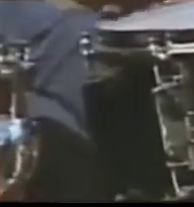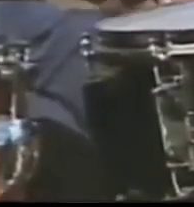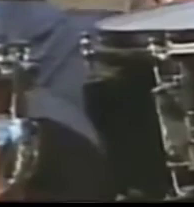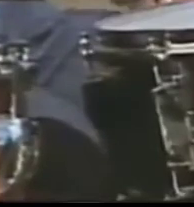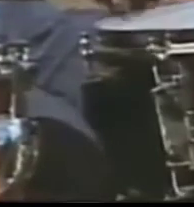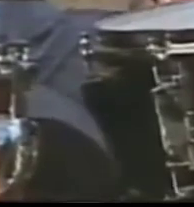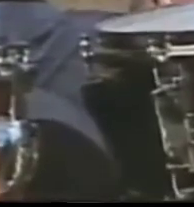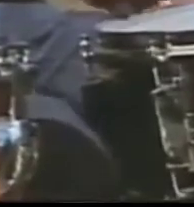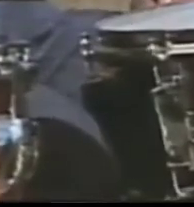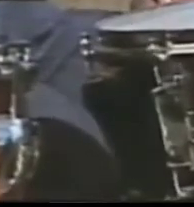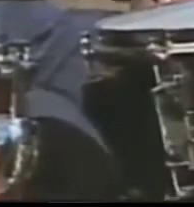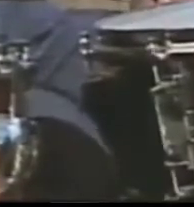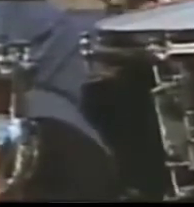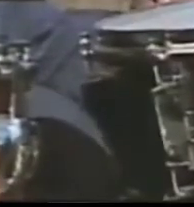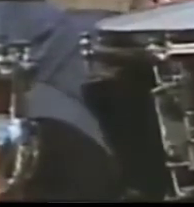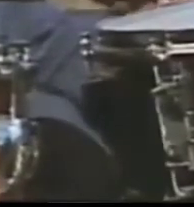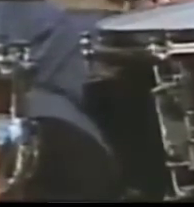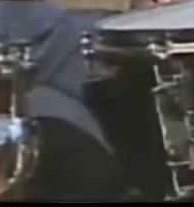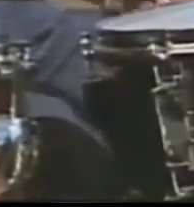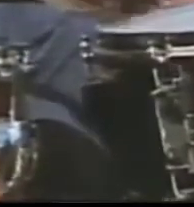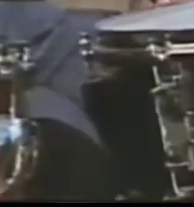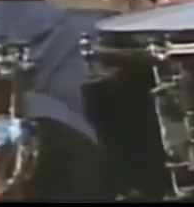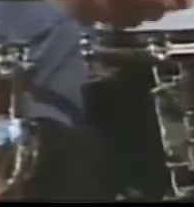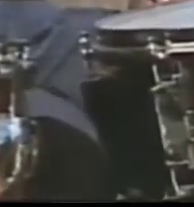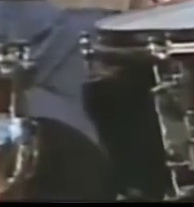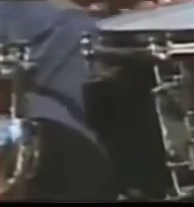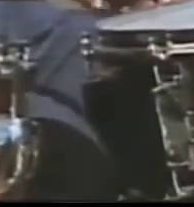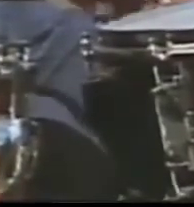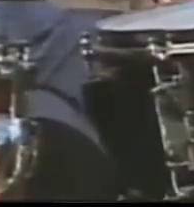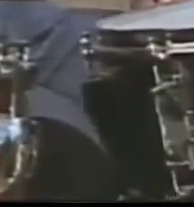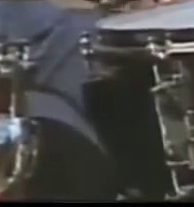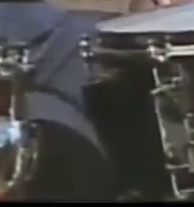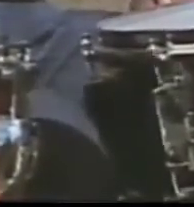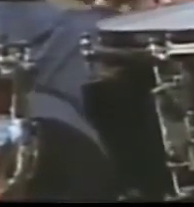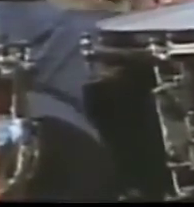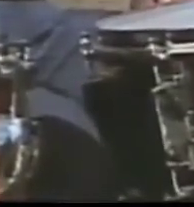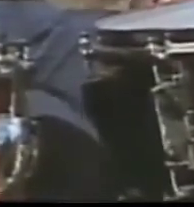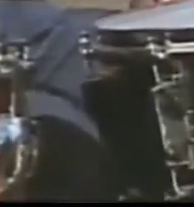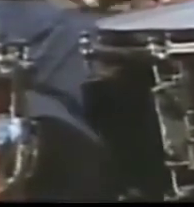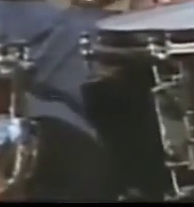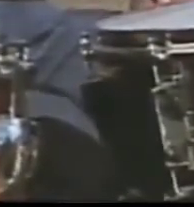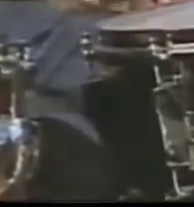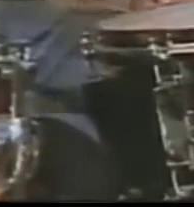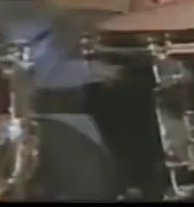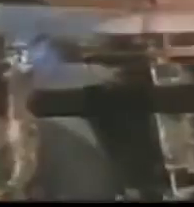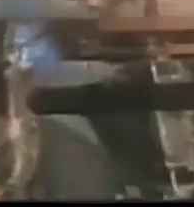La energía que transportan las ondas sonoras procede del palillo en movimiento.